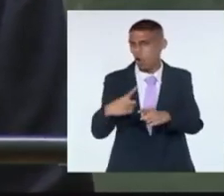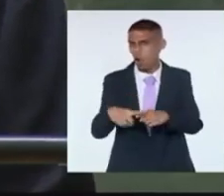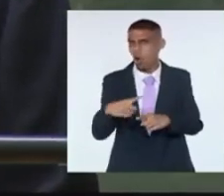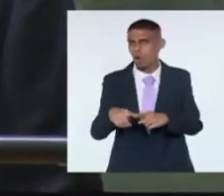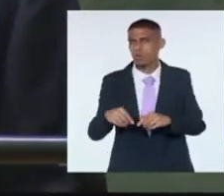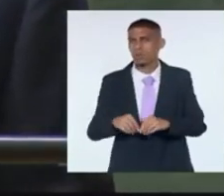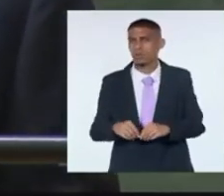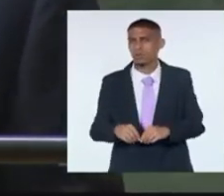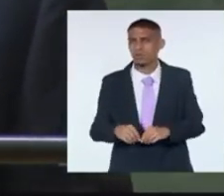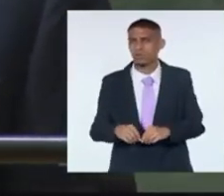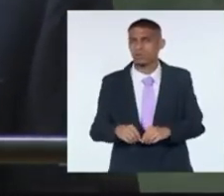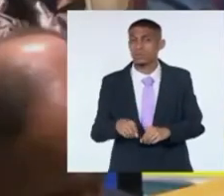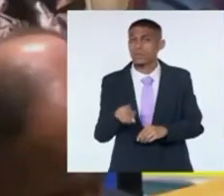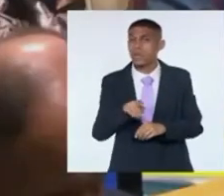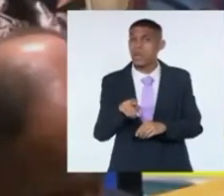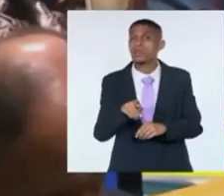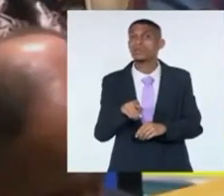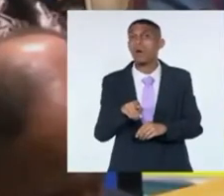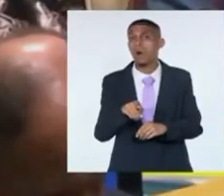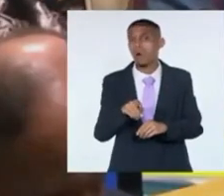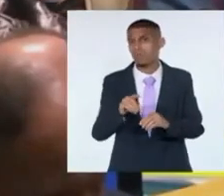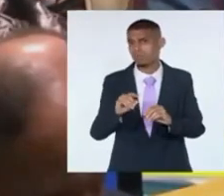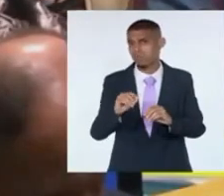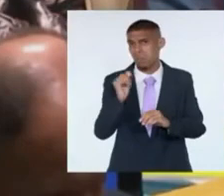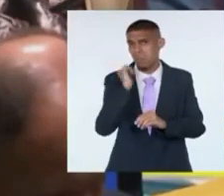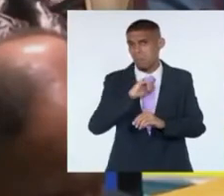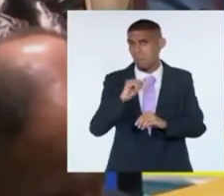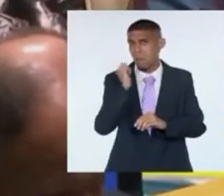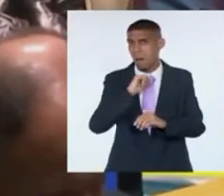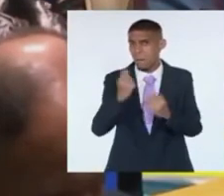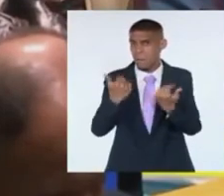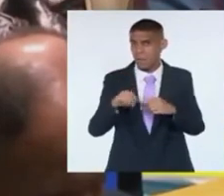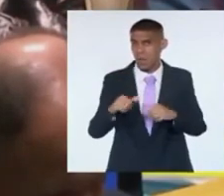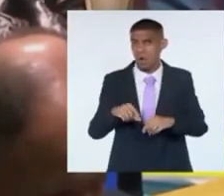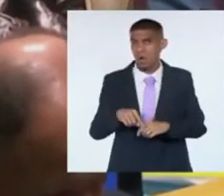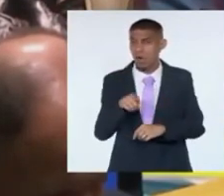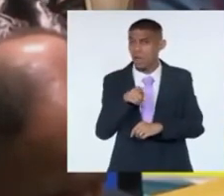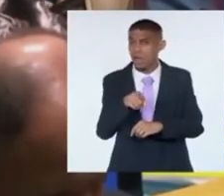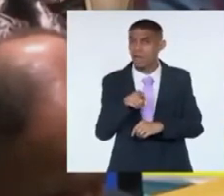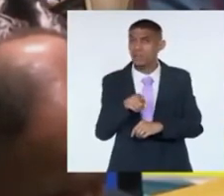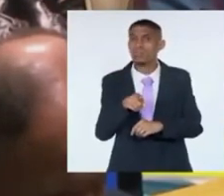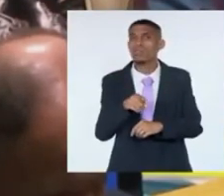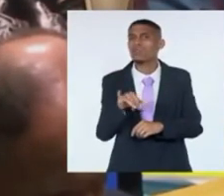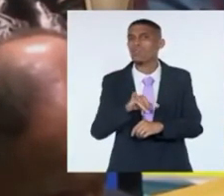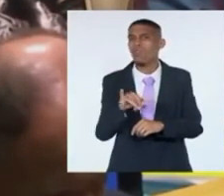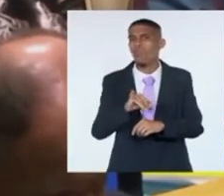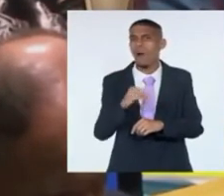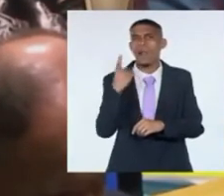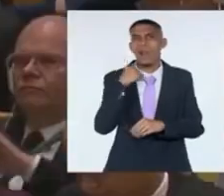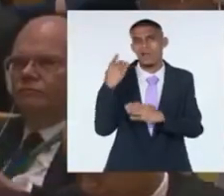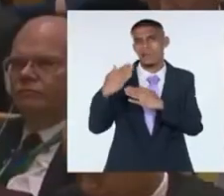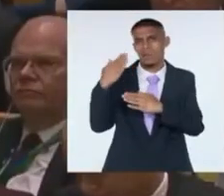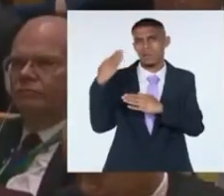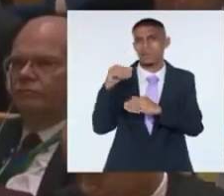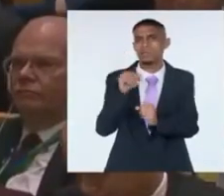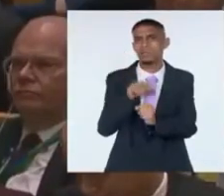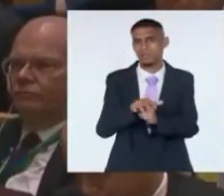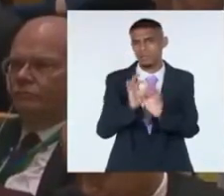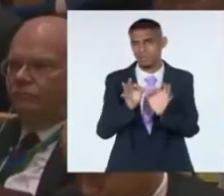están convirtiendo en una nueva crisis y están cobrando alcanzando unas cuotas inauditas ya desde el año pasado